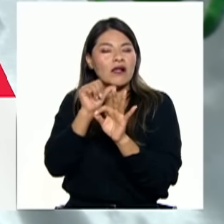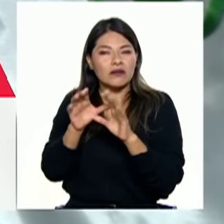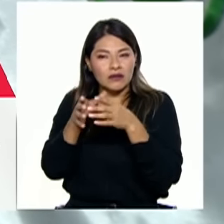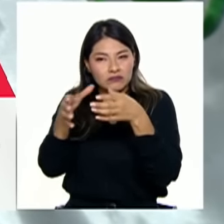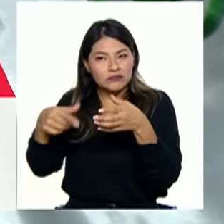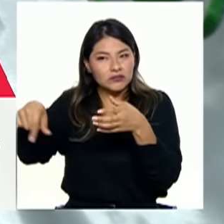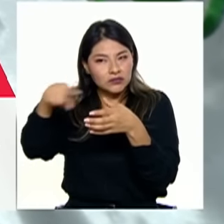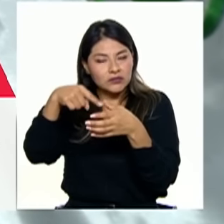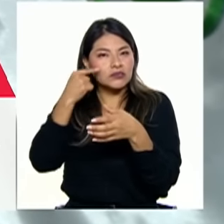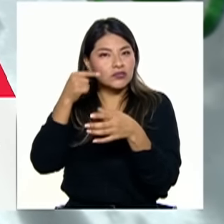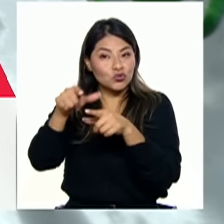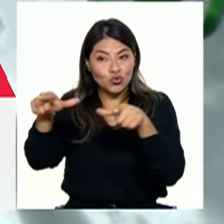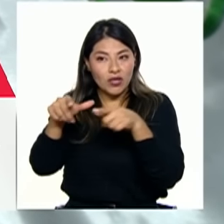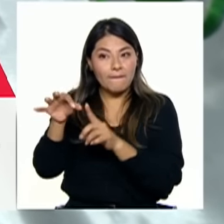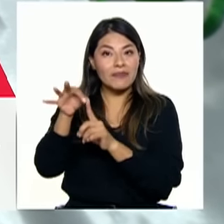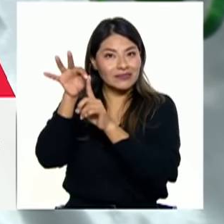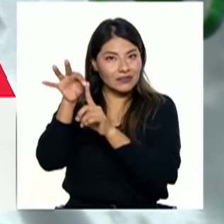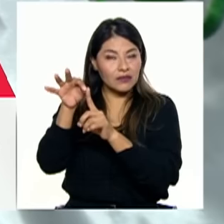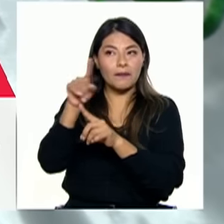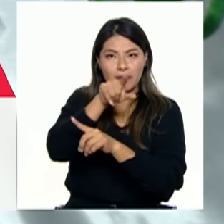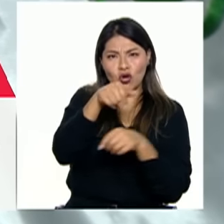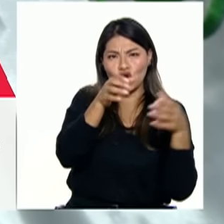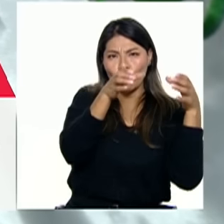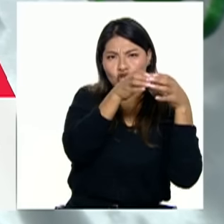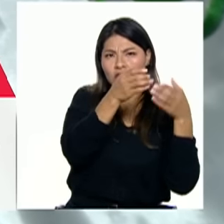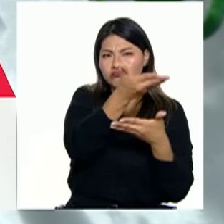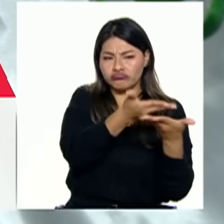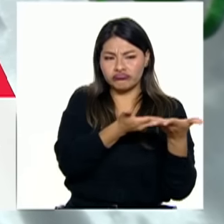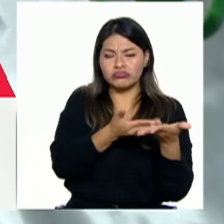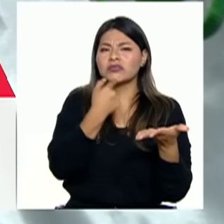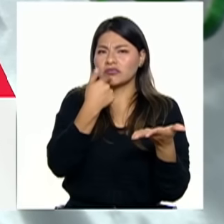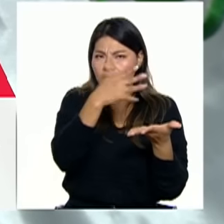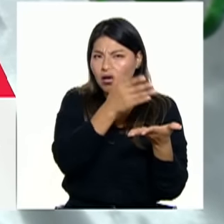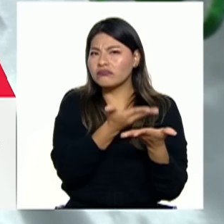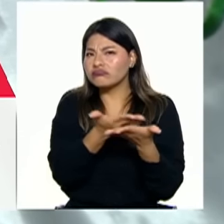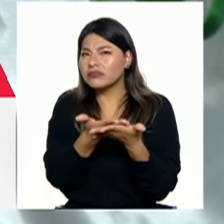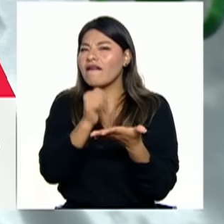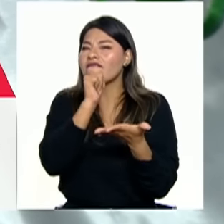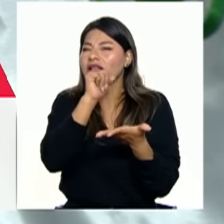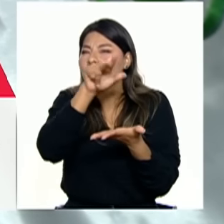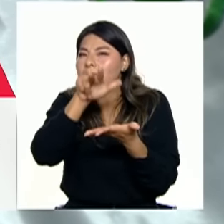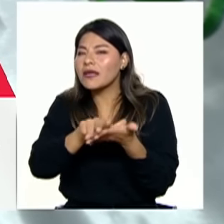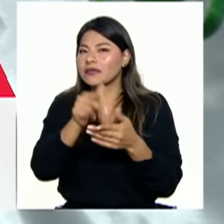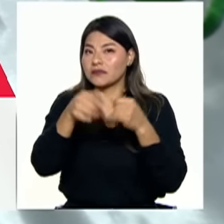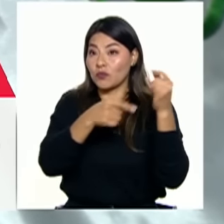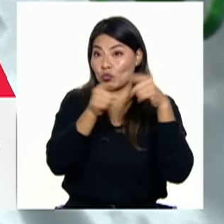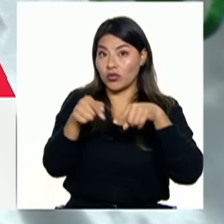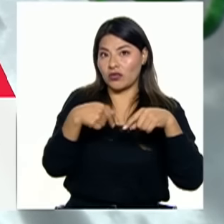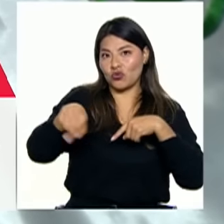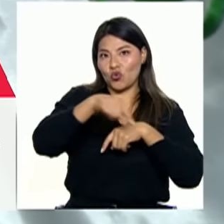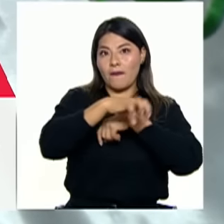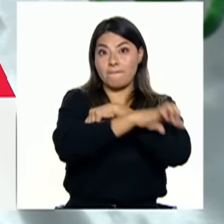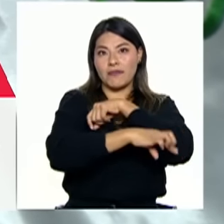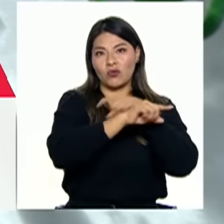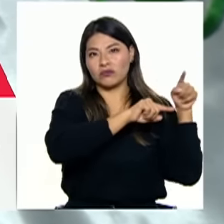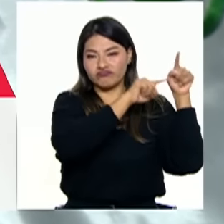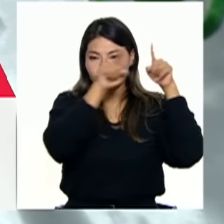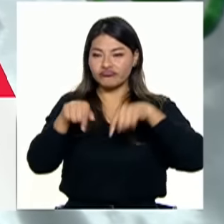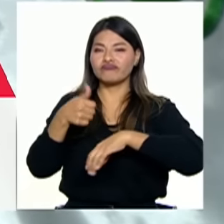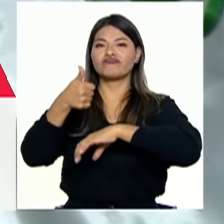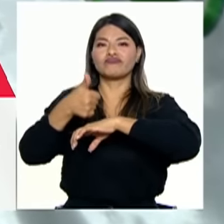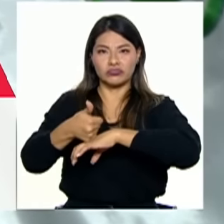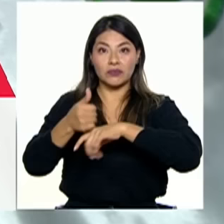un dictamen en el Congreso, debe incluir un incentivo para que las empresas de todo el mundo vengan a instalarse al Perú. Y el incentivo